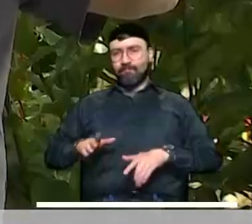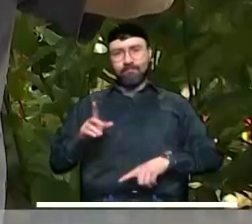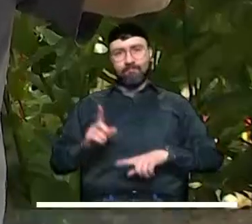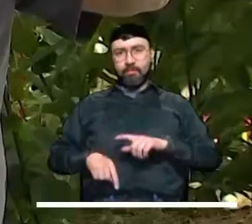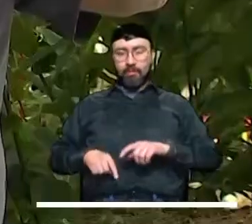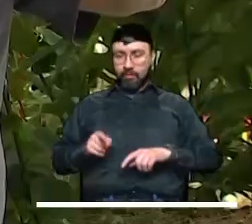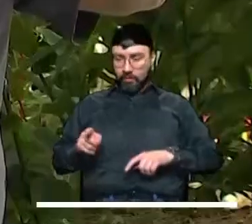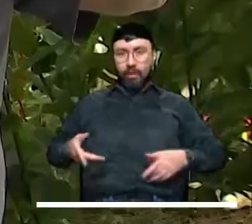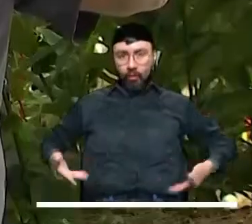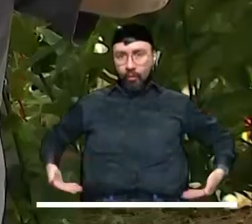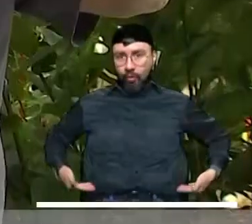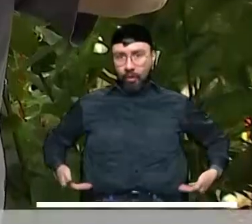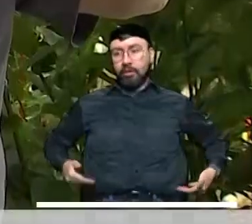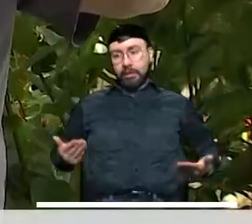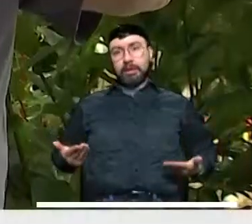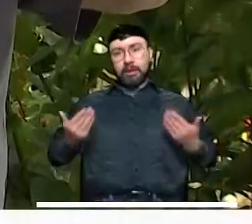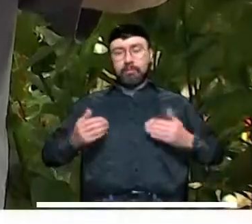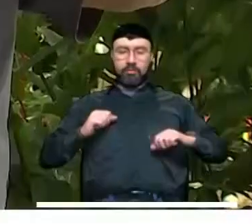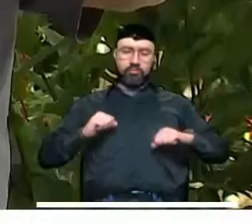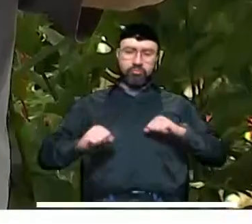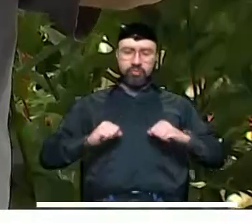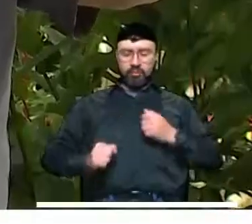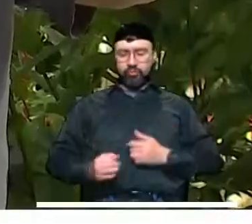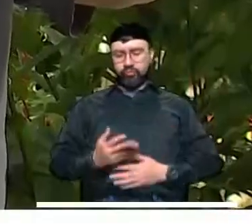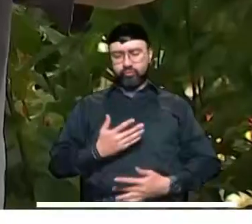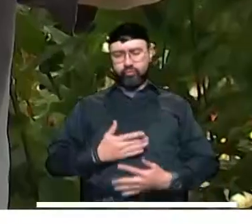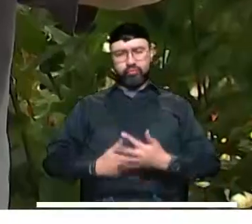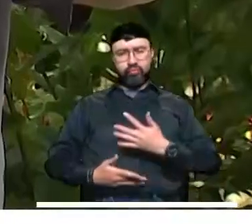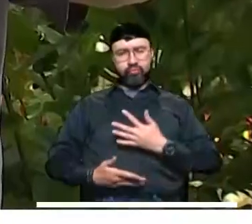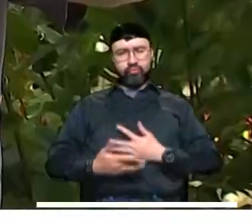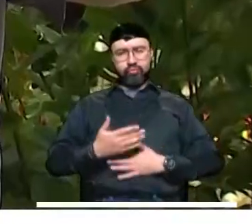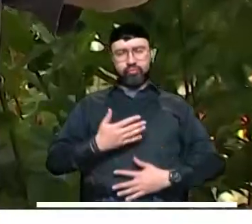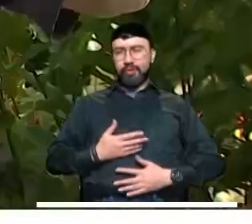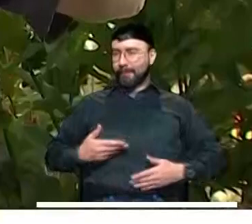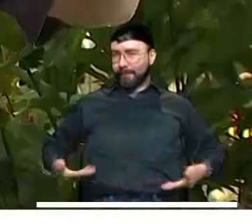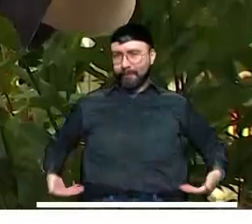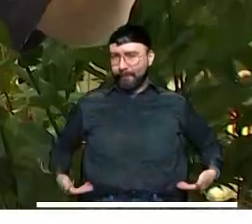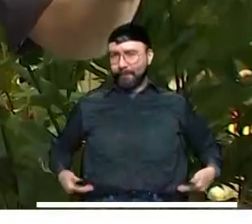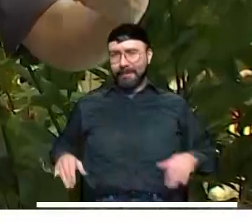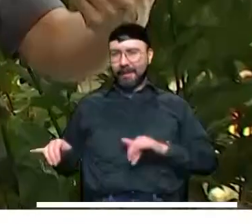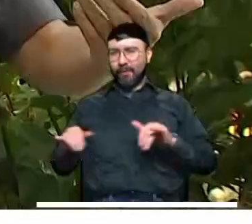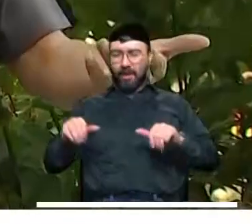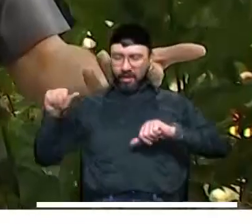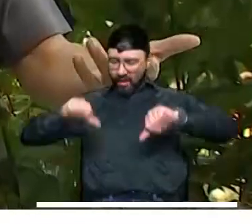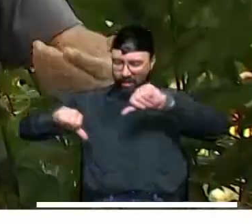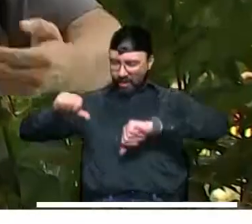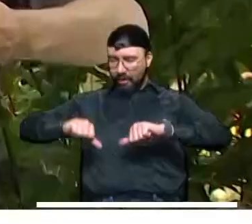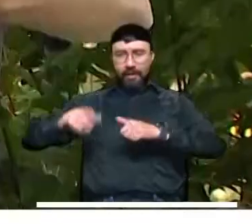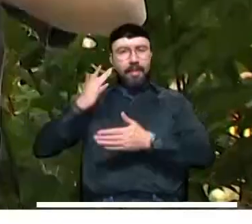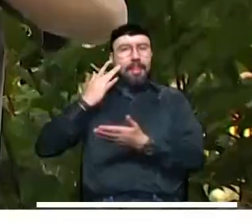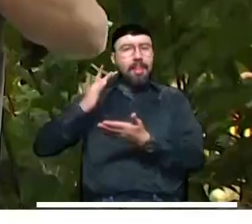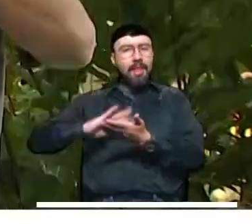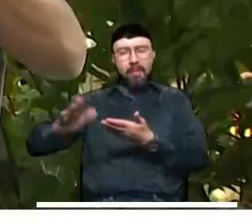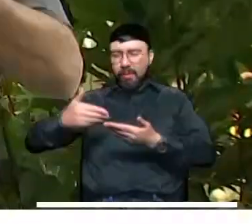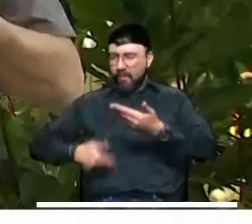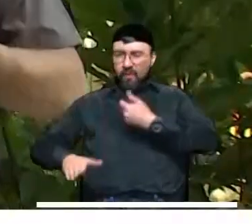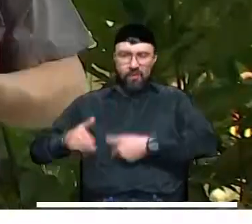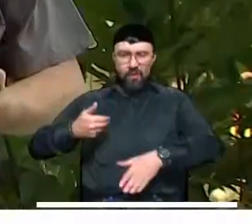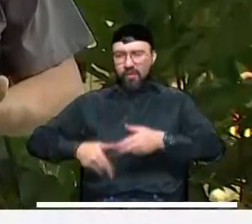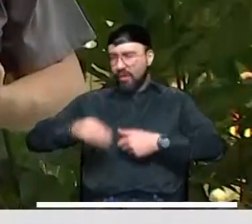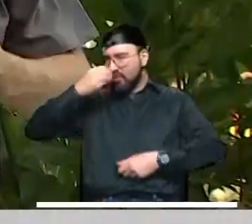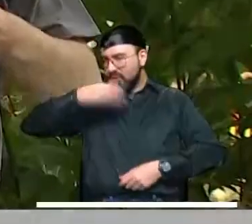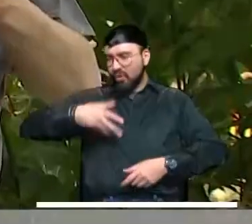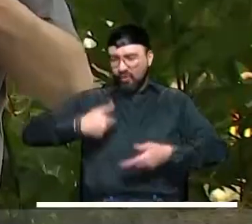tiene que ver mucho en el metabolismo también. El riñón es un laboratorio prácticamente de desintoxicación del cuerpo, como lo es el